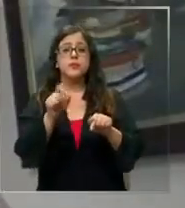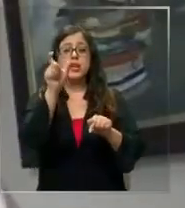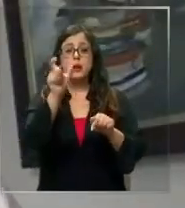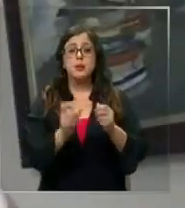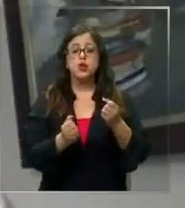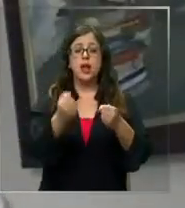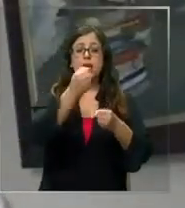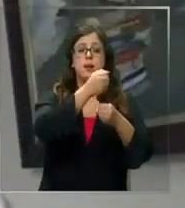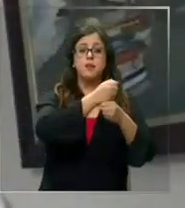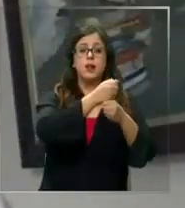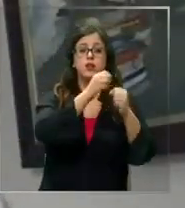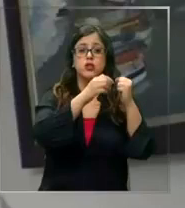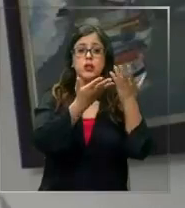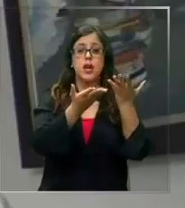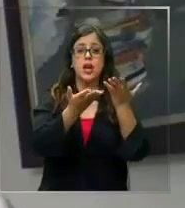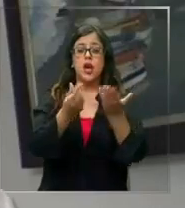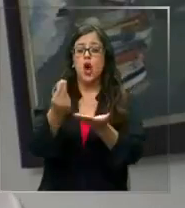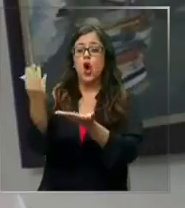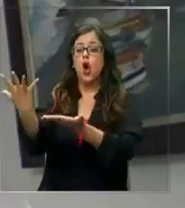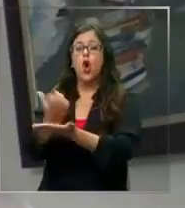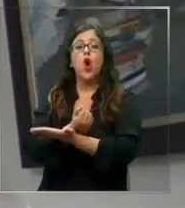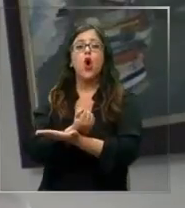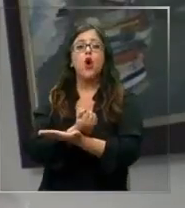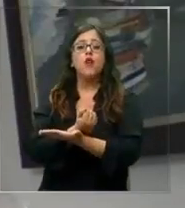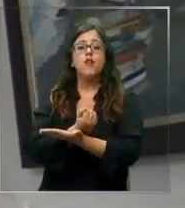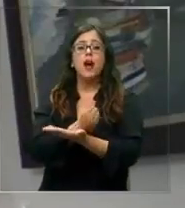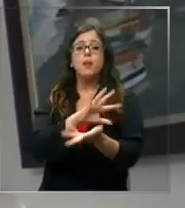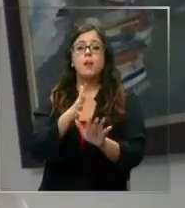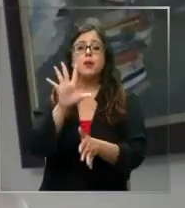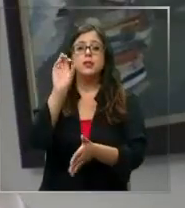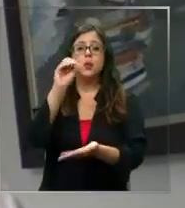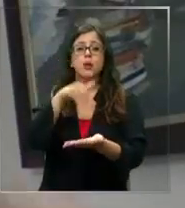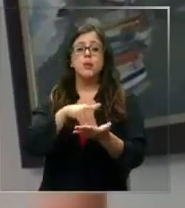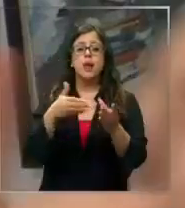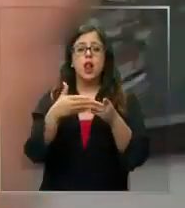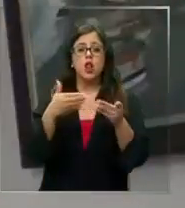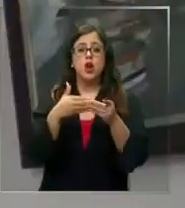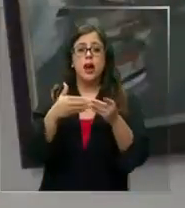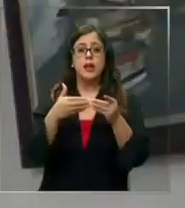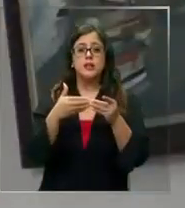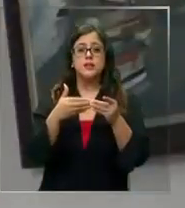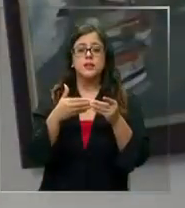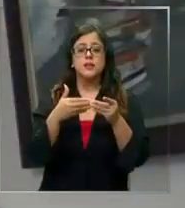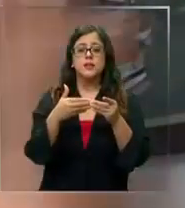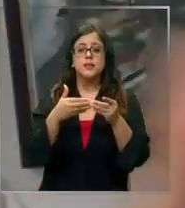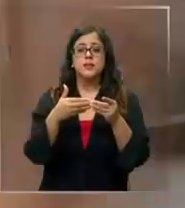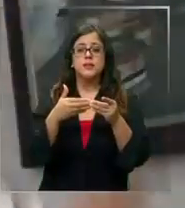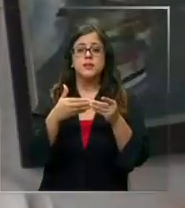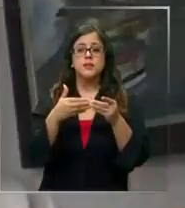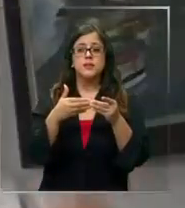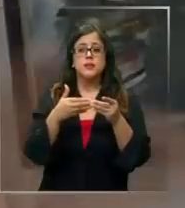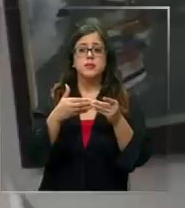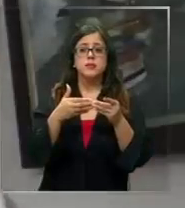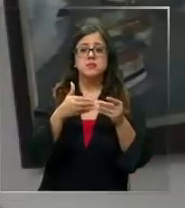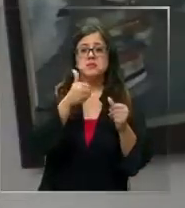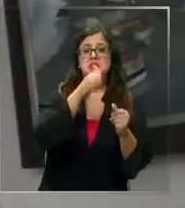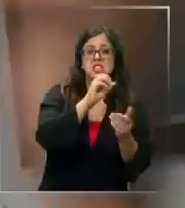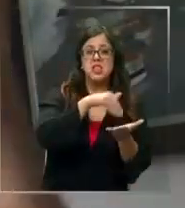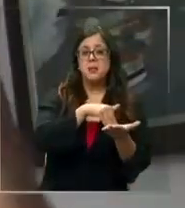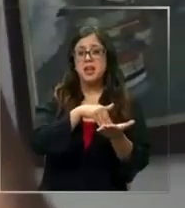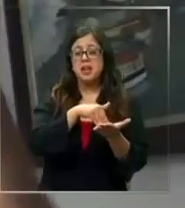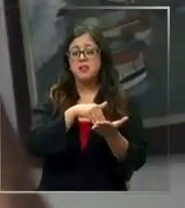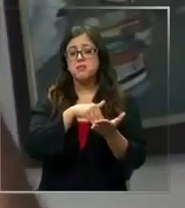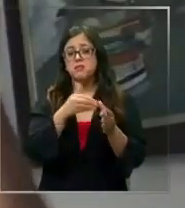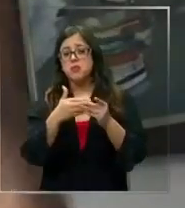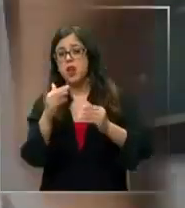subrogante, cobra aproximadamente unos $50,000. Puede ser 50, puede ser 60, va a